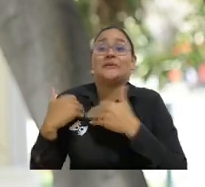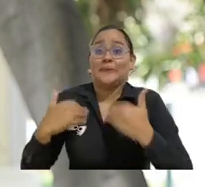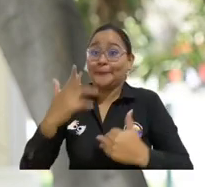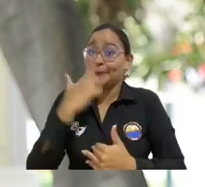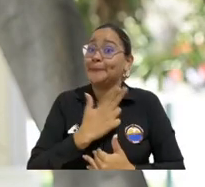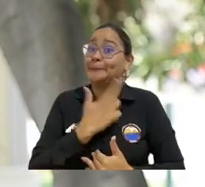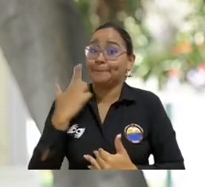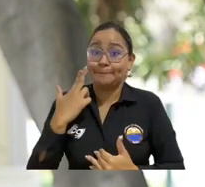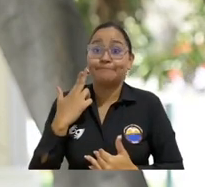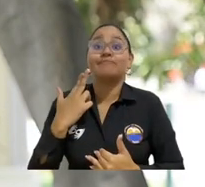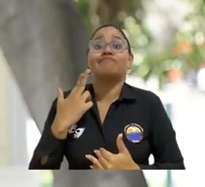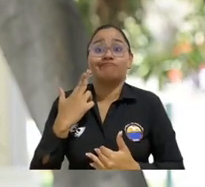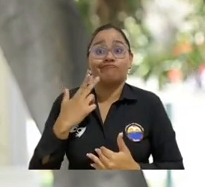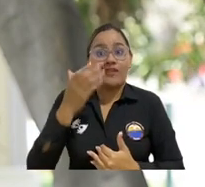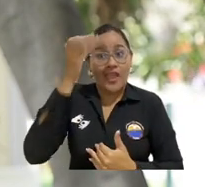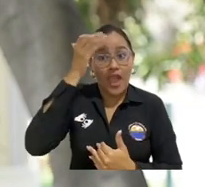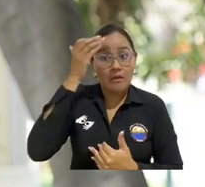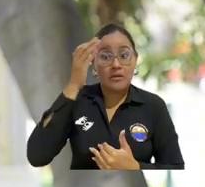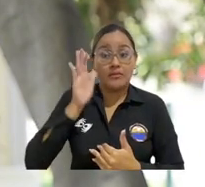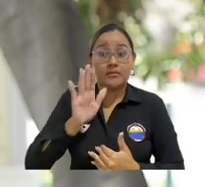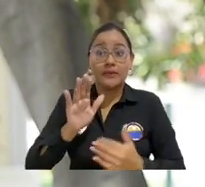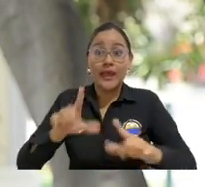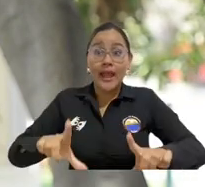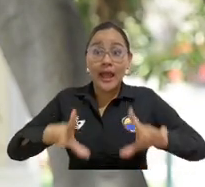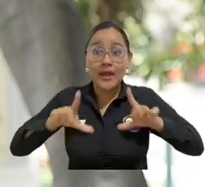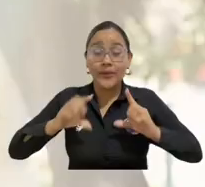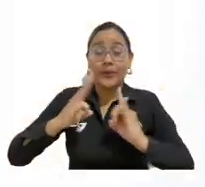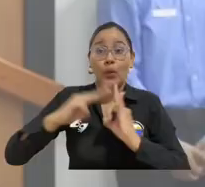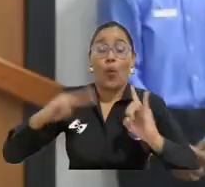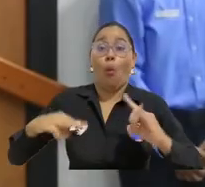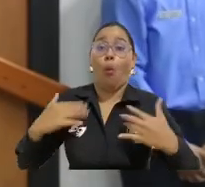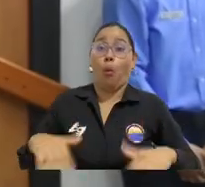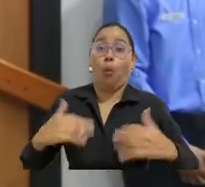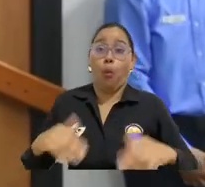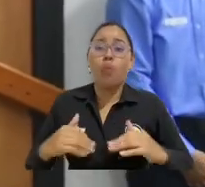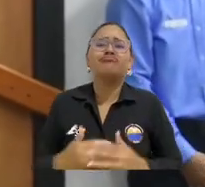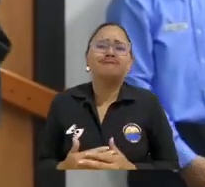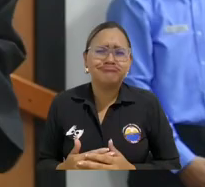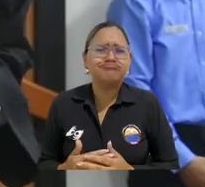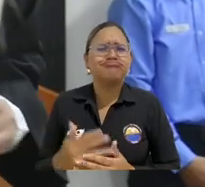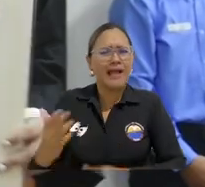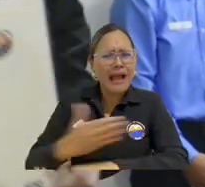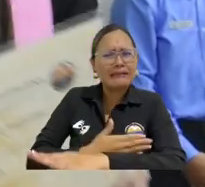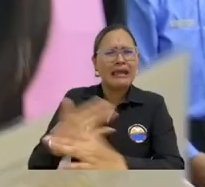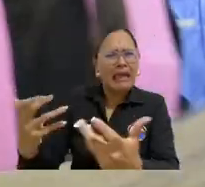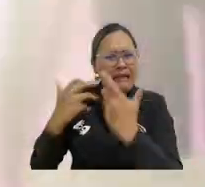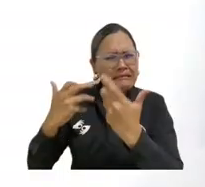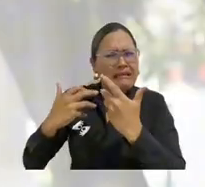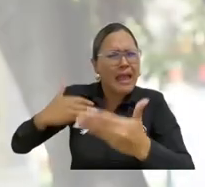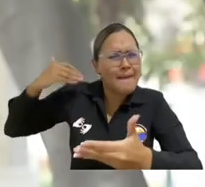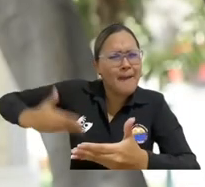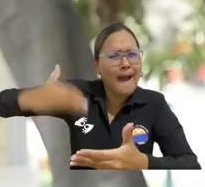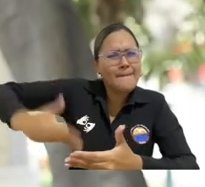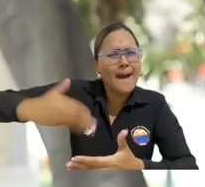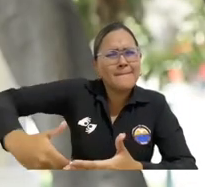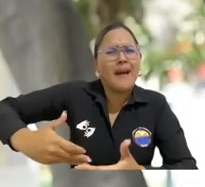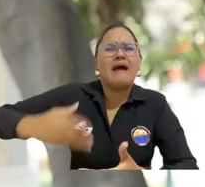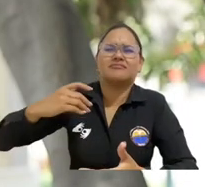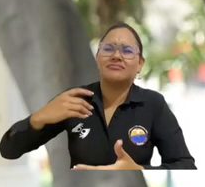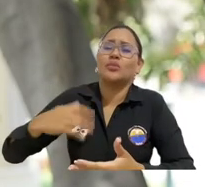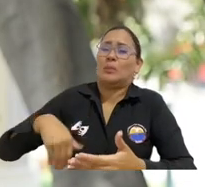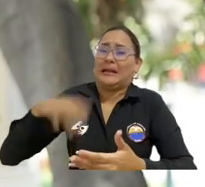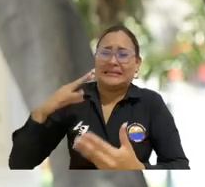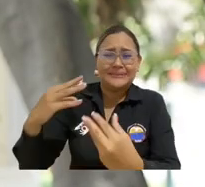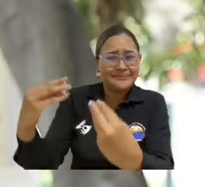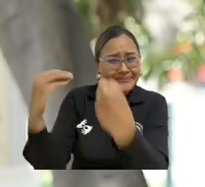gran compromiso al ser una enfermera de la Universidad del Magdalena, pues la enseñanza que me dieron en todo este proceso, en todos estos